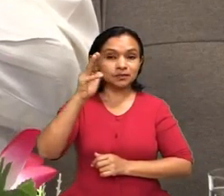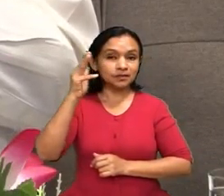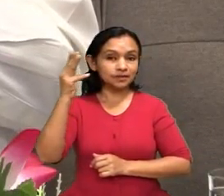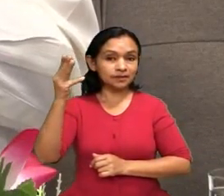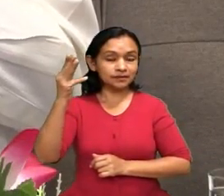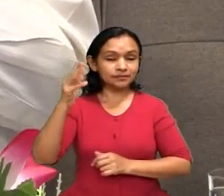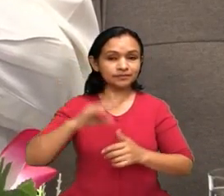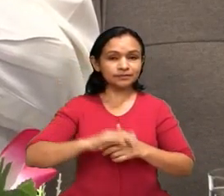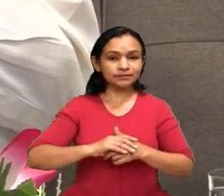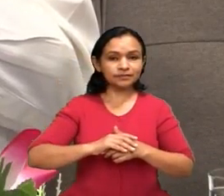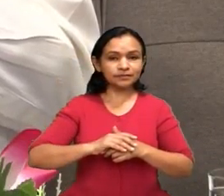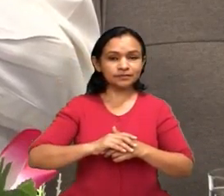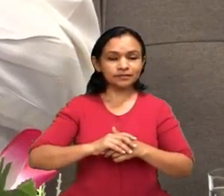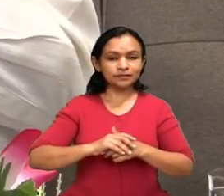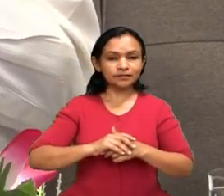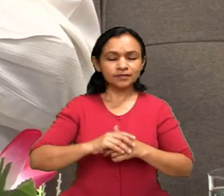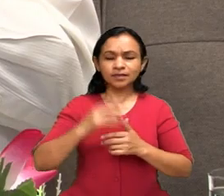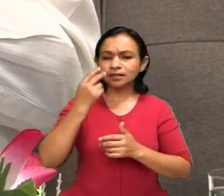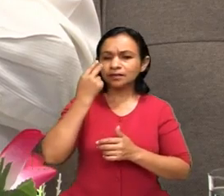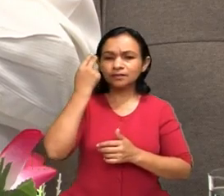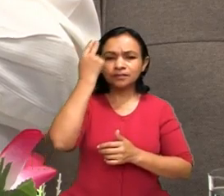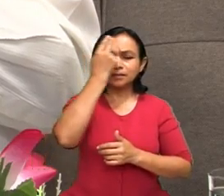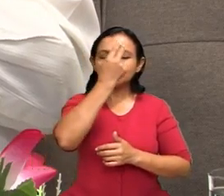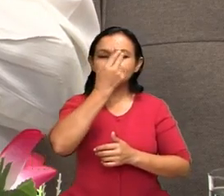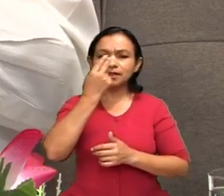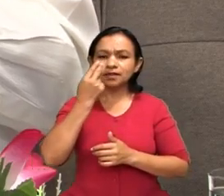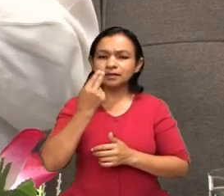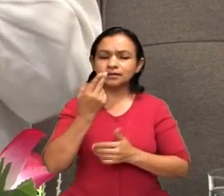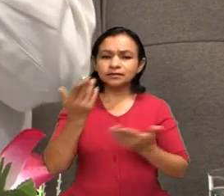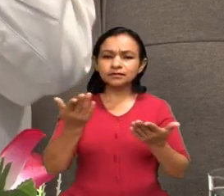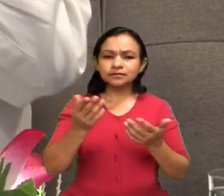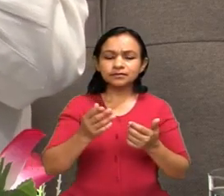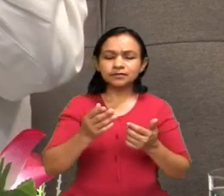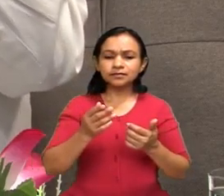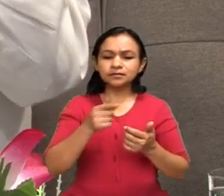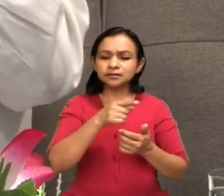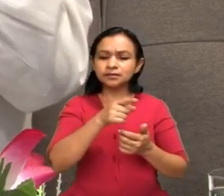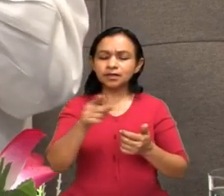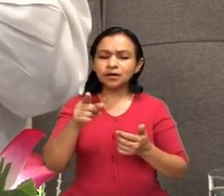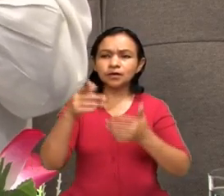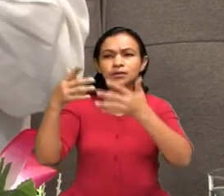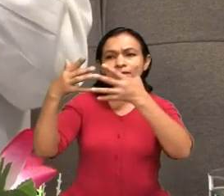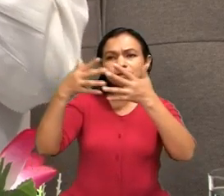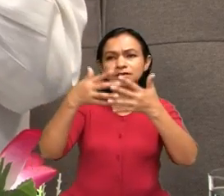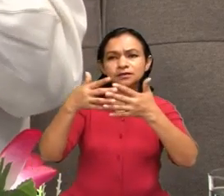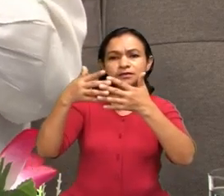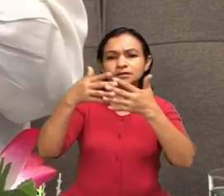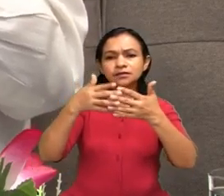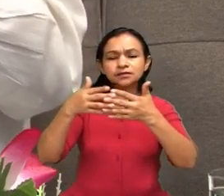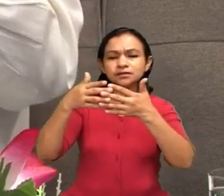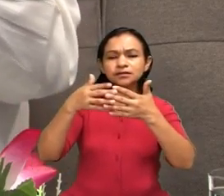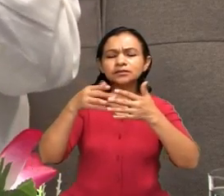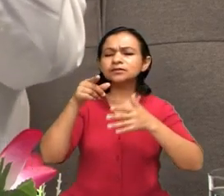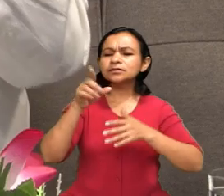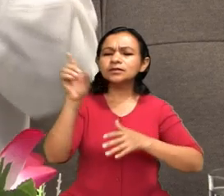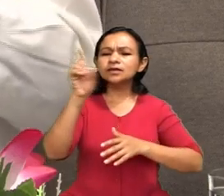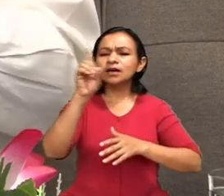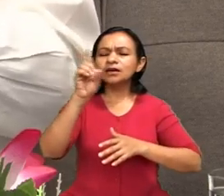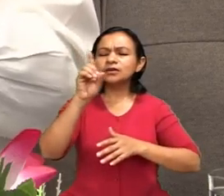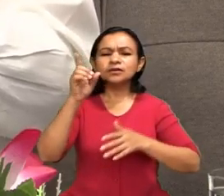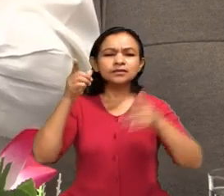donde pregunta, y lo pregunta un soldadito gringo, "Where is Mr. Sandino?" ¿Dónde está